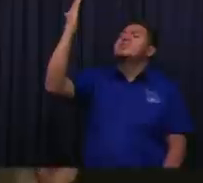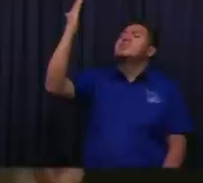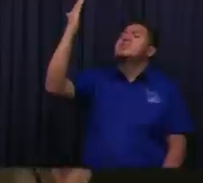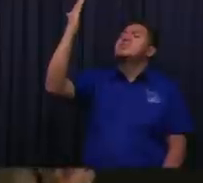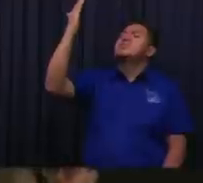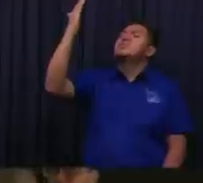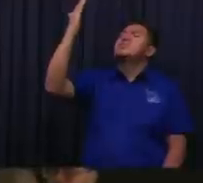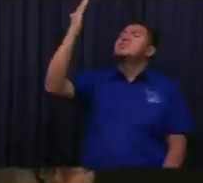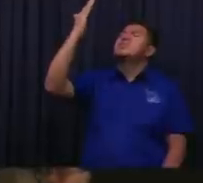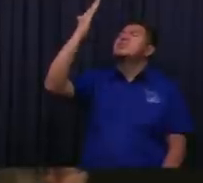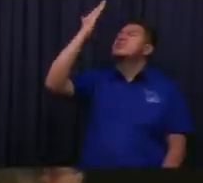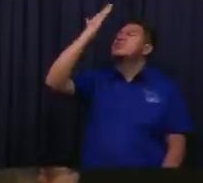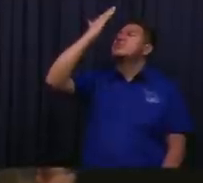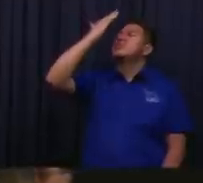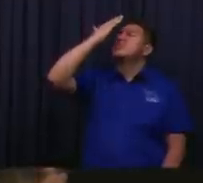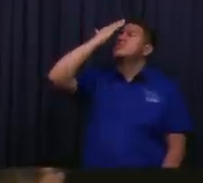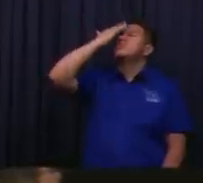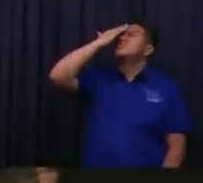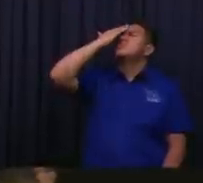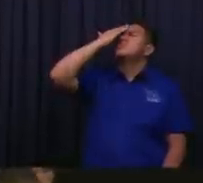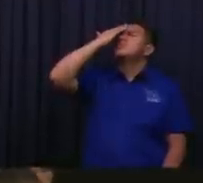Gracias, Padre.